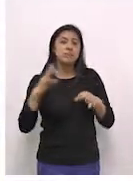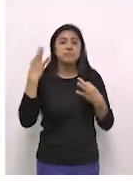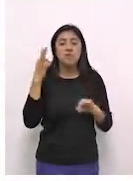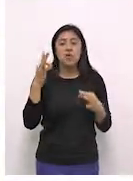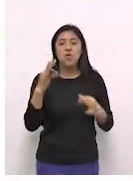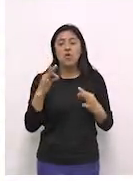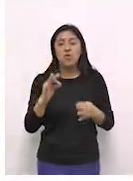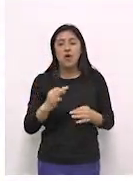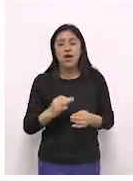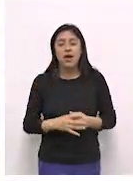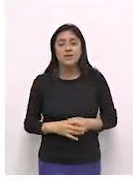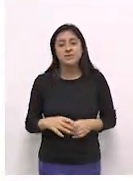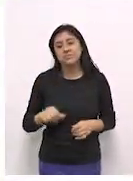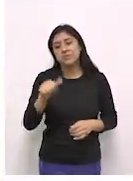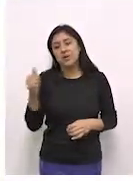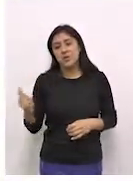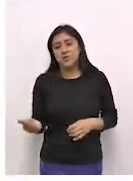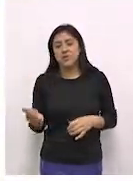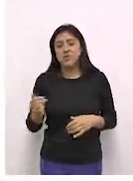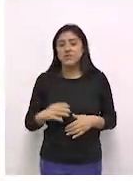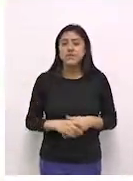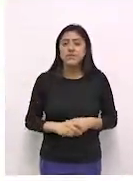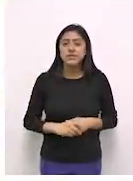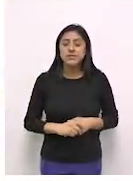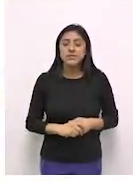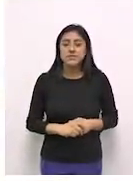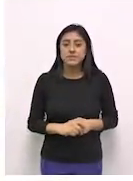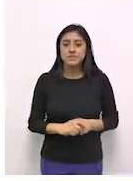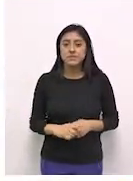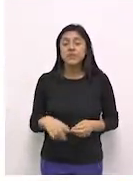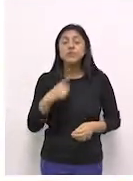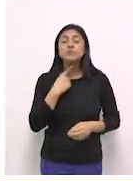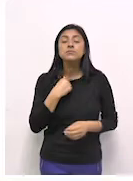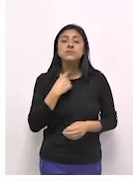DPIs, insumos o equipos de oficina.